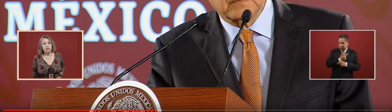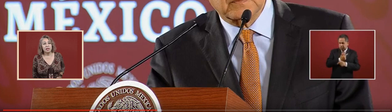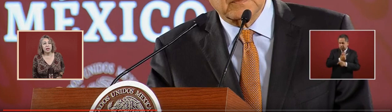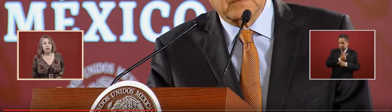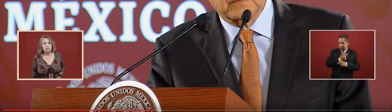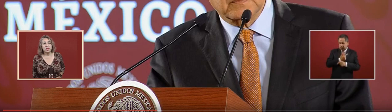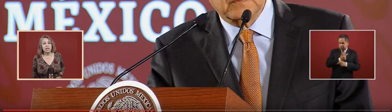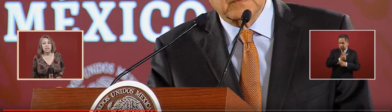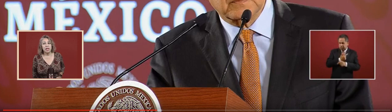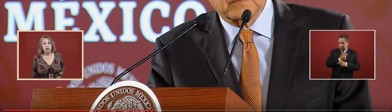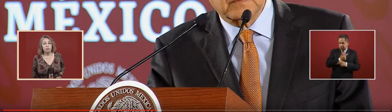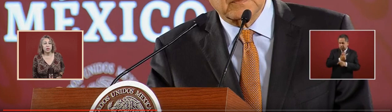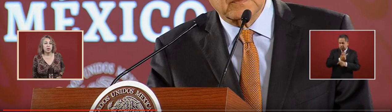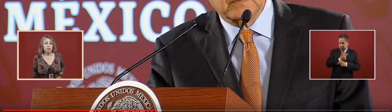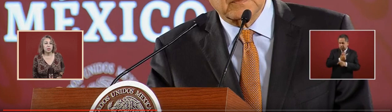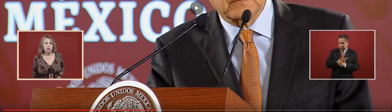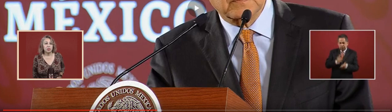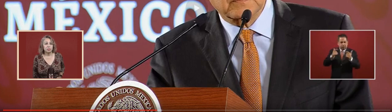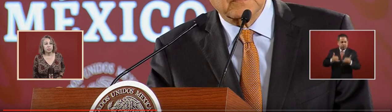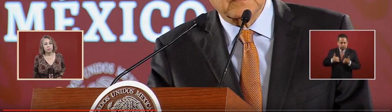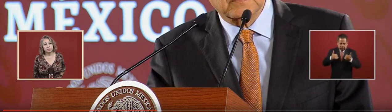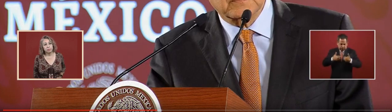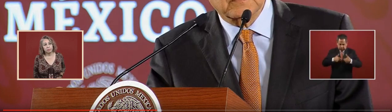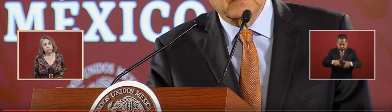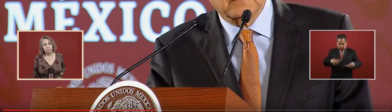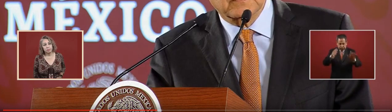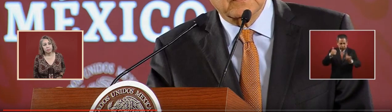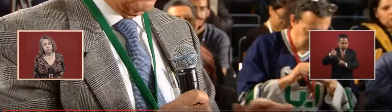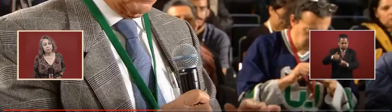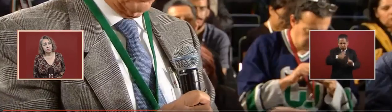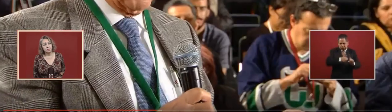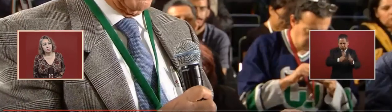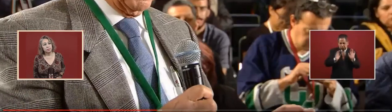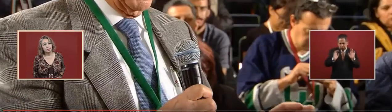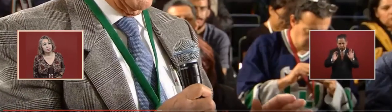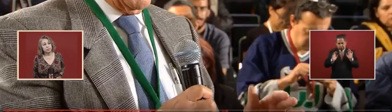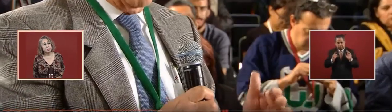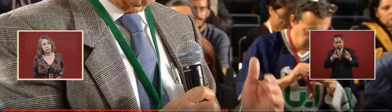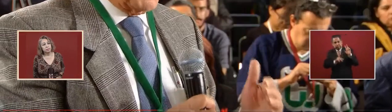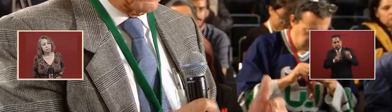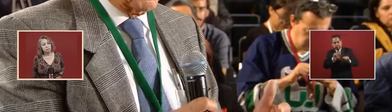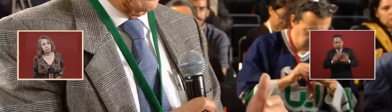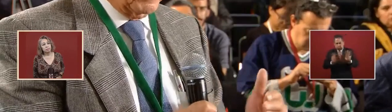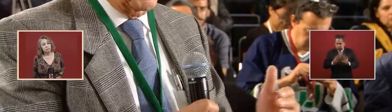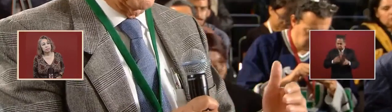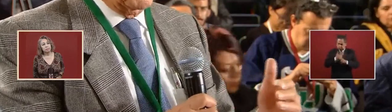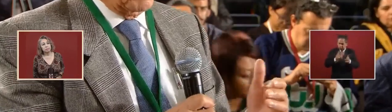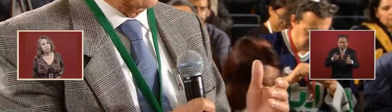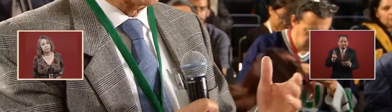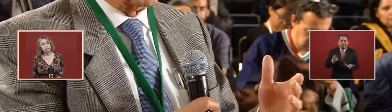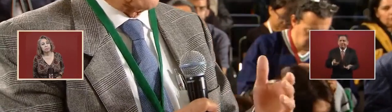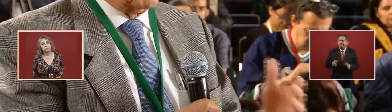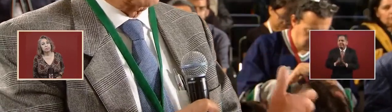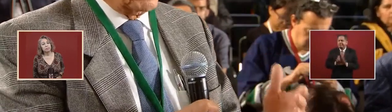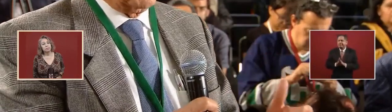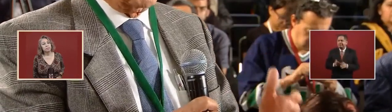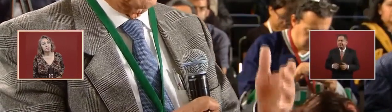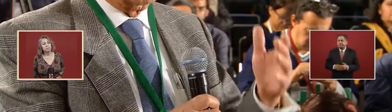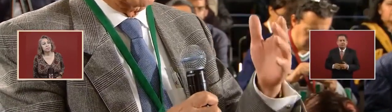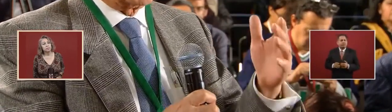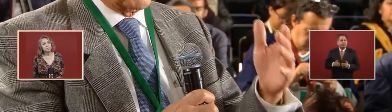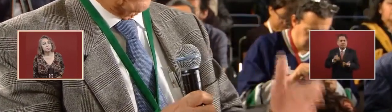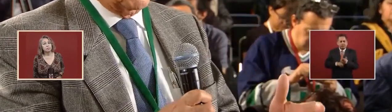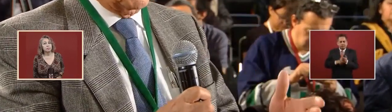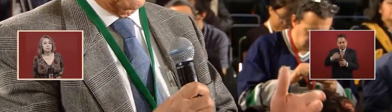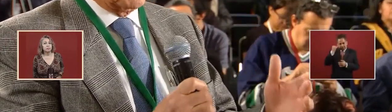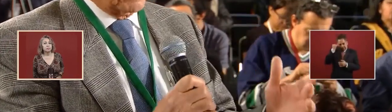and everything that can be done to help the youth. Vida de cada ser humano, de ninguna manera. Pero qué, cuál es, habla usted de que tiene